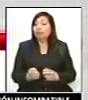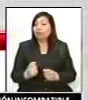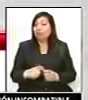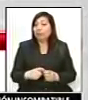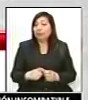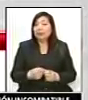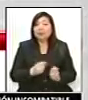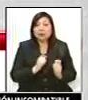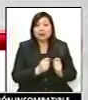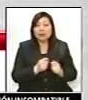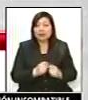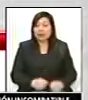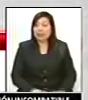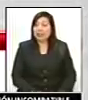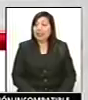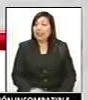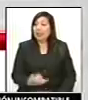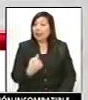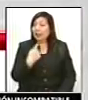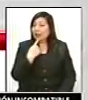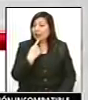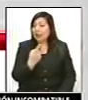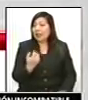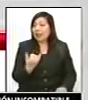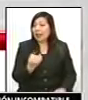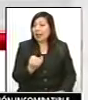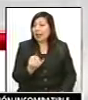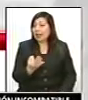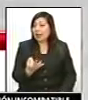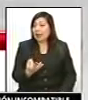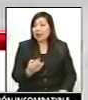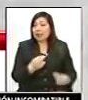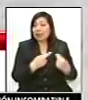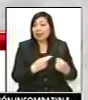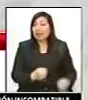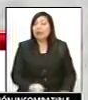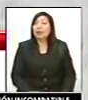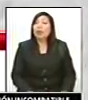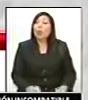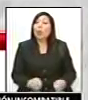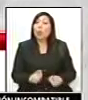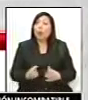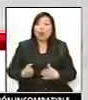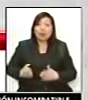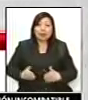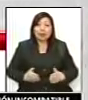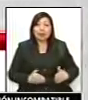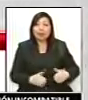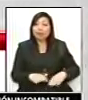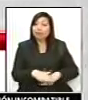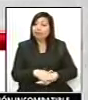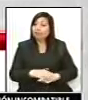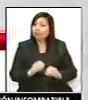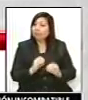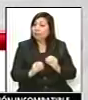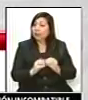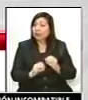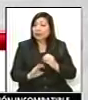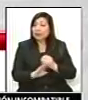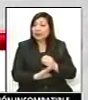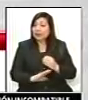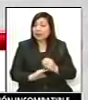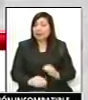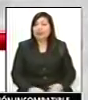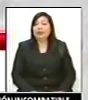por distribuidores. Establecía que aquel era responsable de conducirlo y preparar el proyecto de bases de